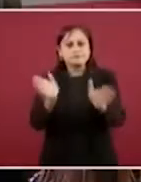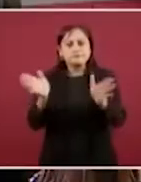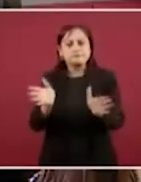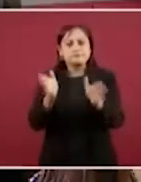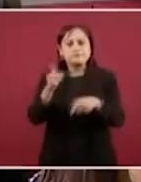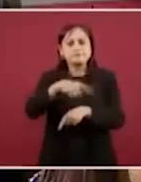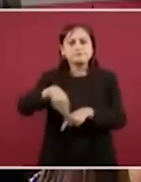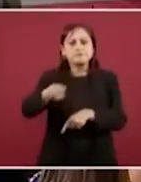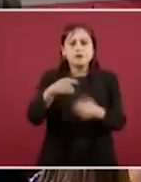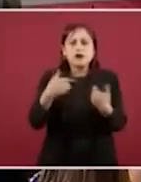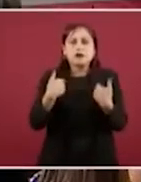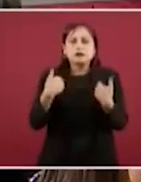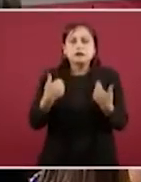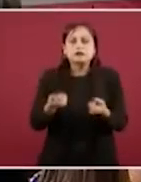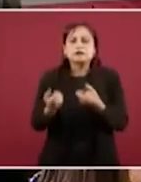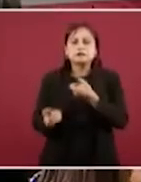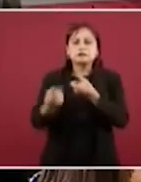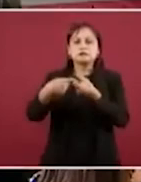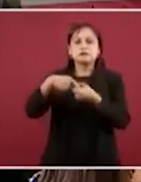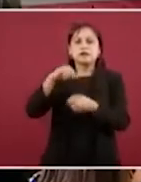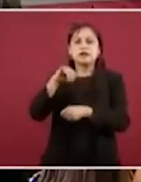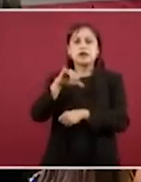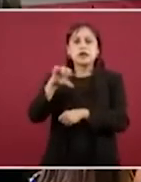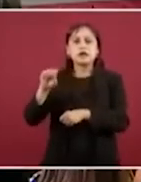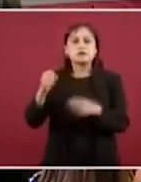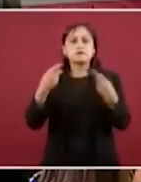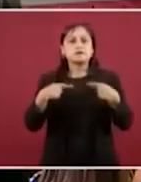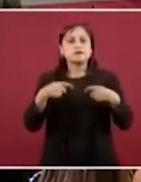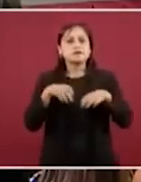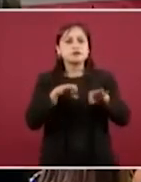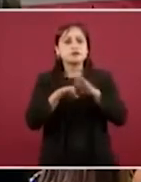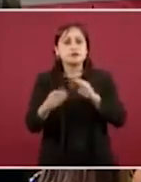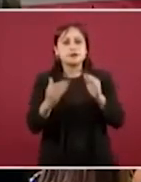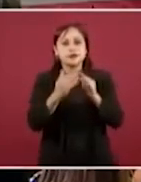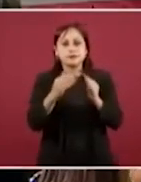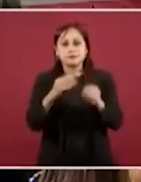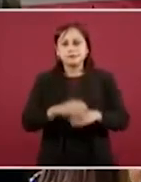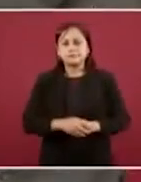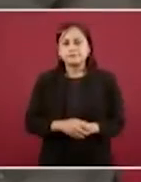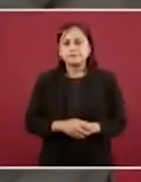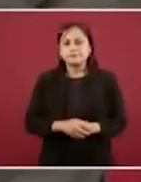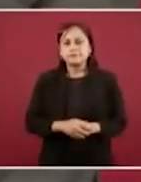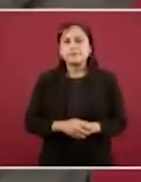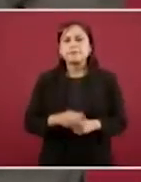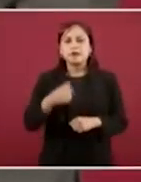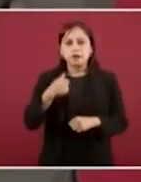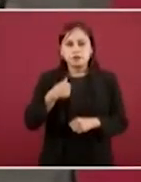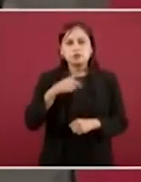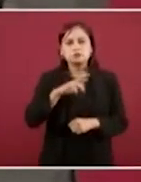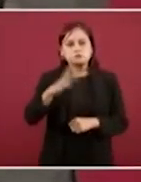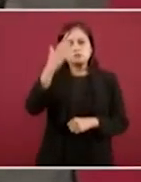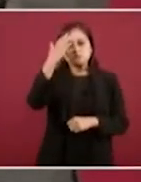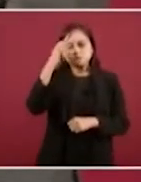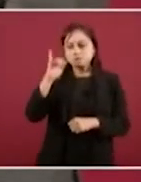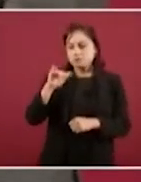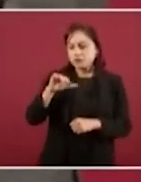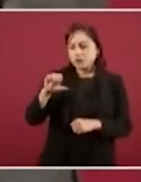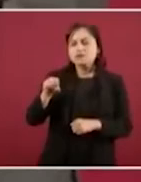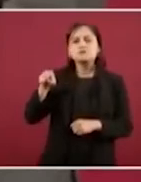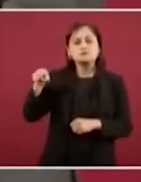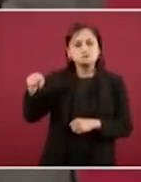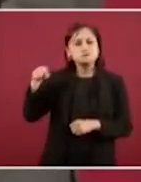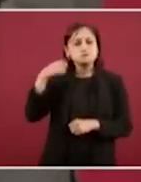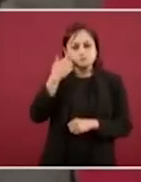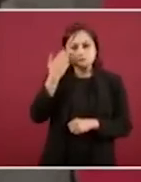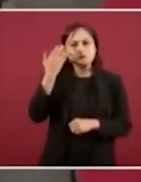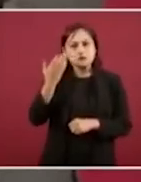afiliación de las trabajadoras del hogar al Seguro Social. Reconozco la voluntad del IMSS y del gobierno de transmitir